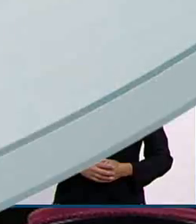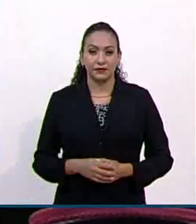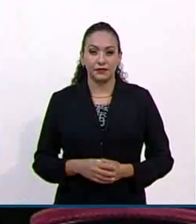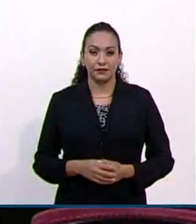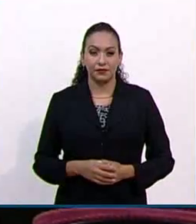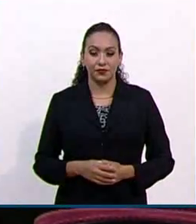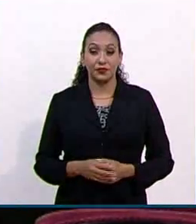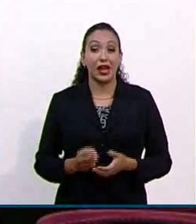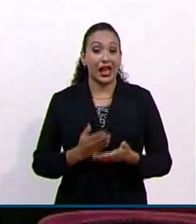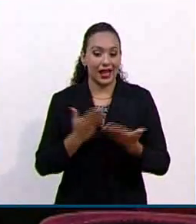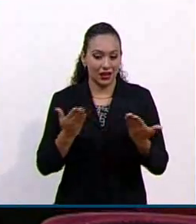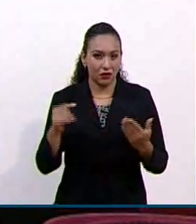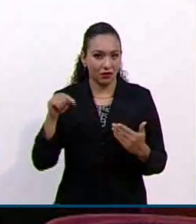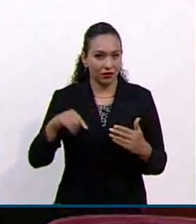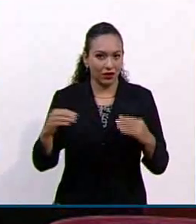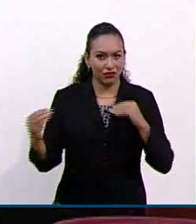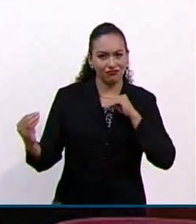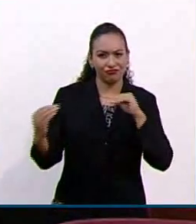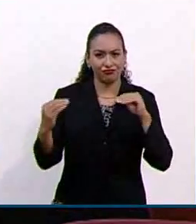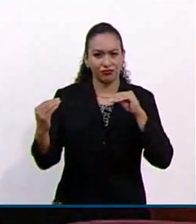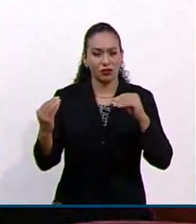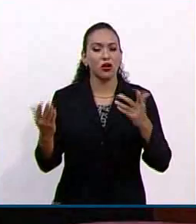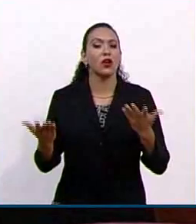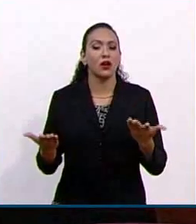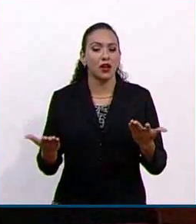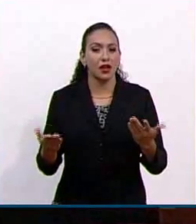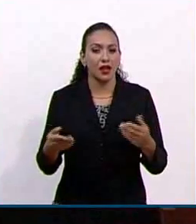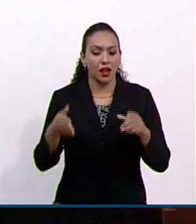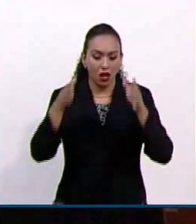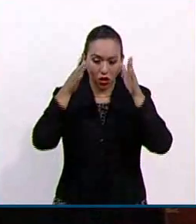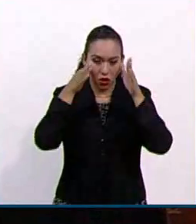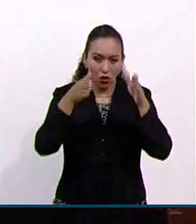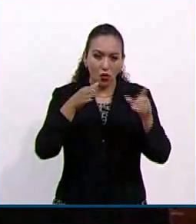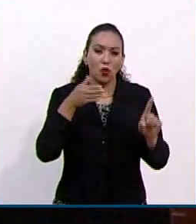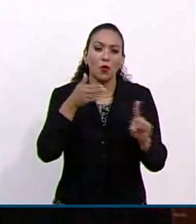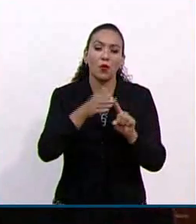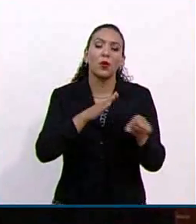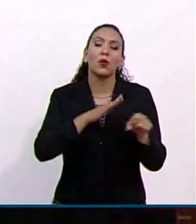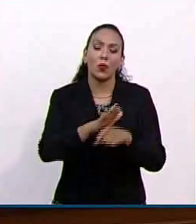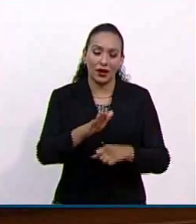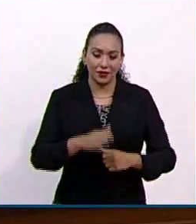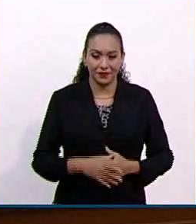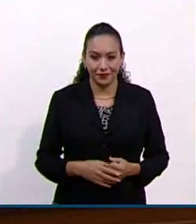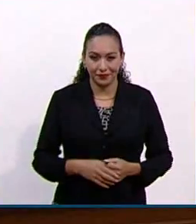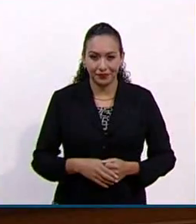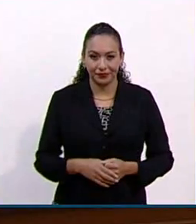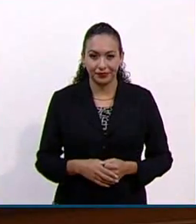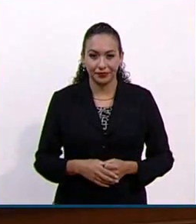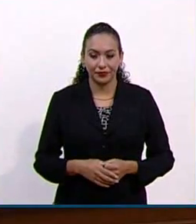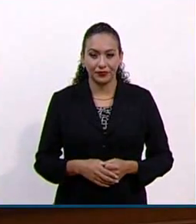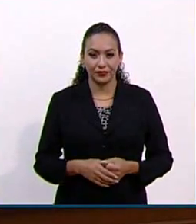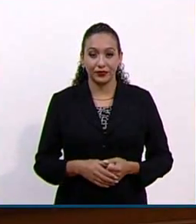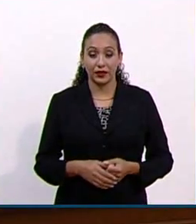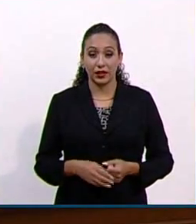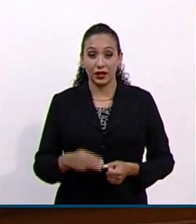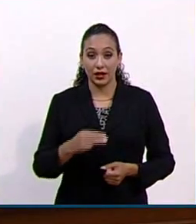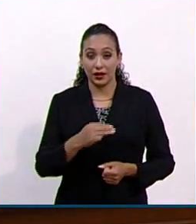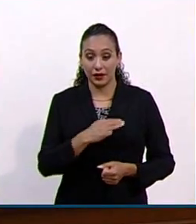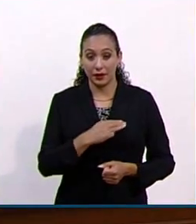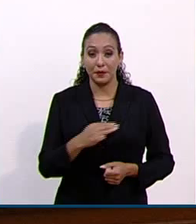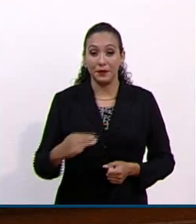El debate en esta sesión se centró a propósito de que el ministro